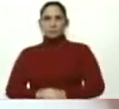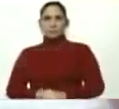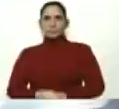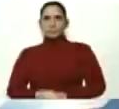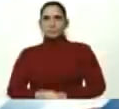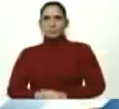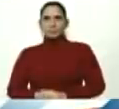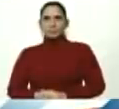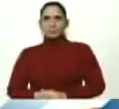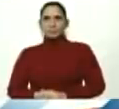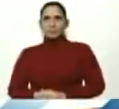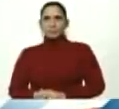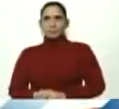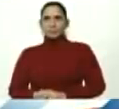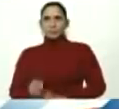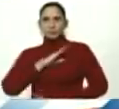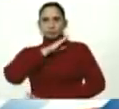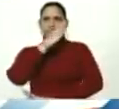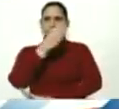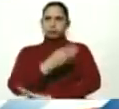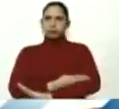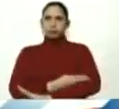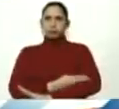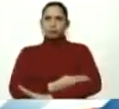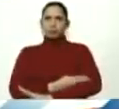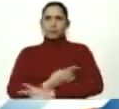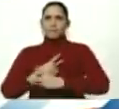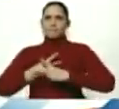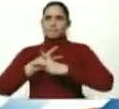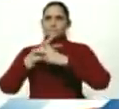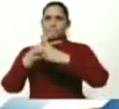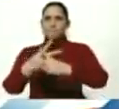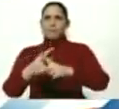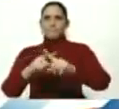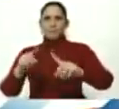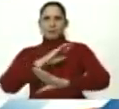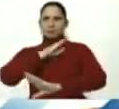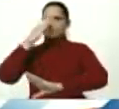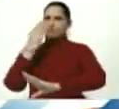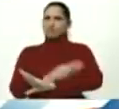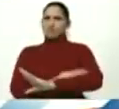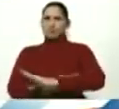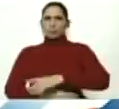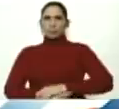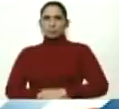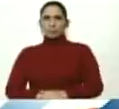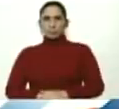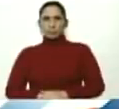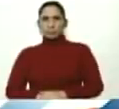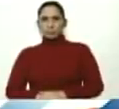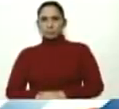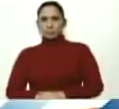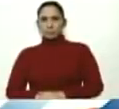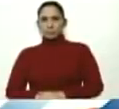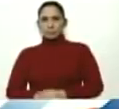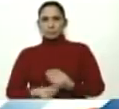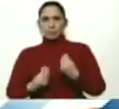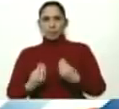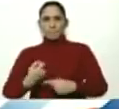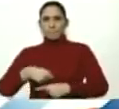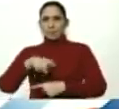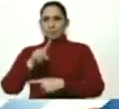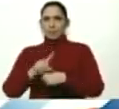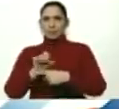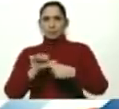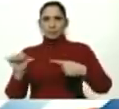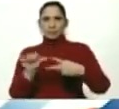cuarentena radical, voluntaria, pero radical, como en las primeras semanas